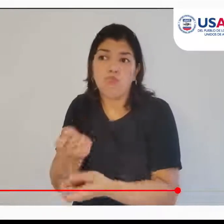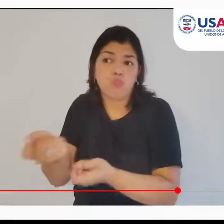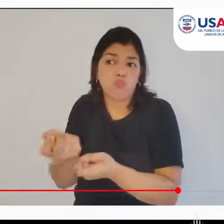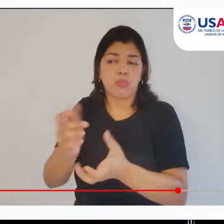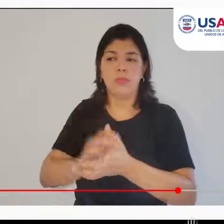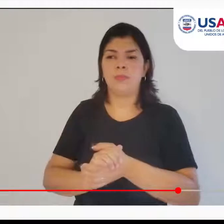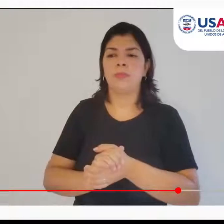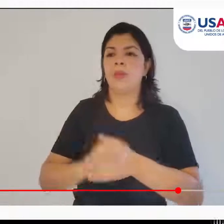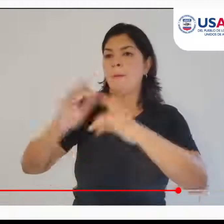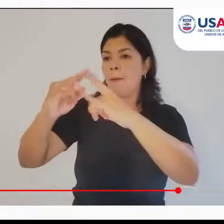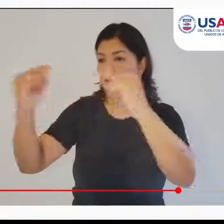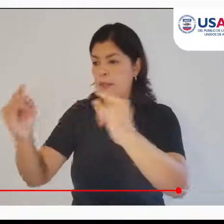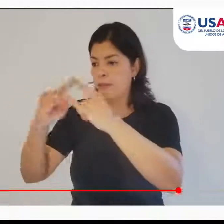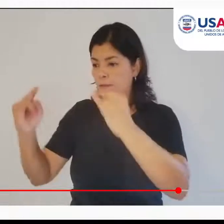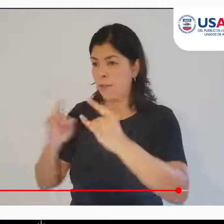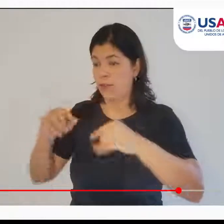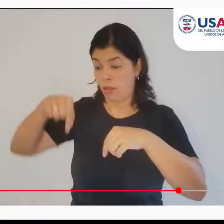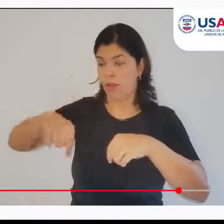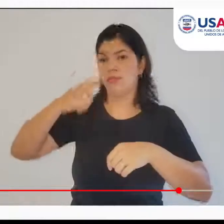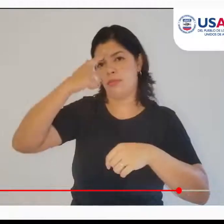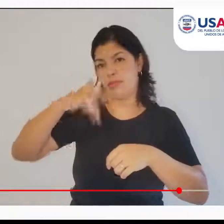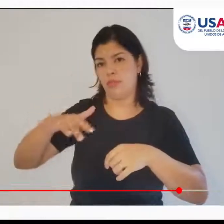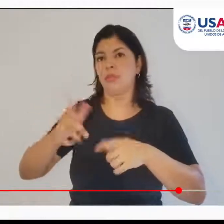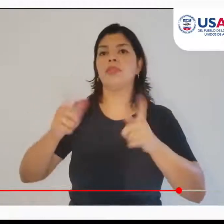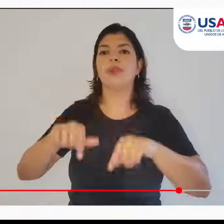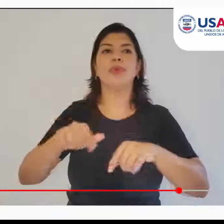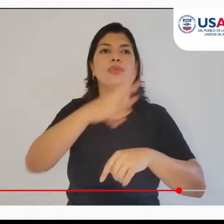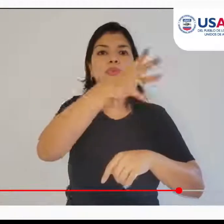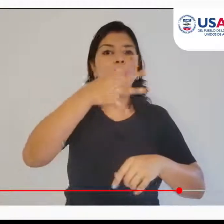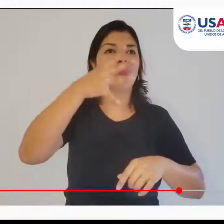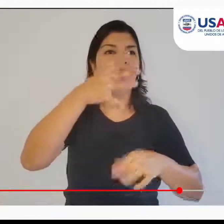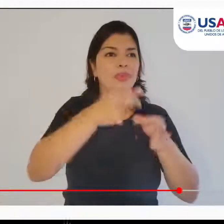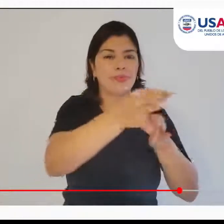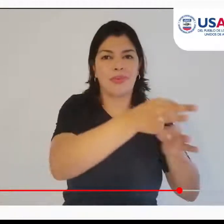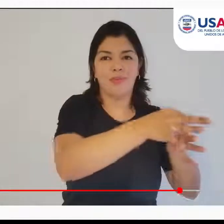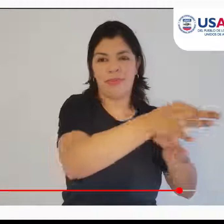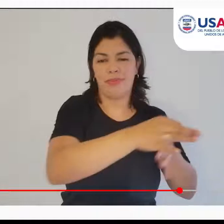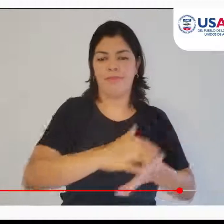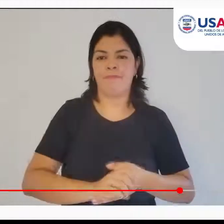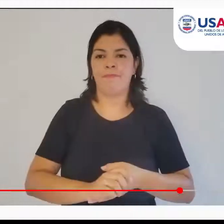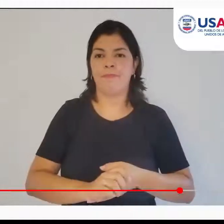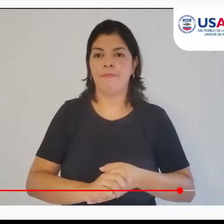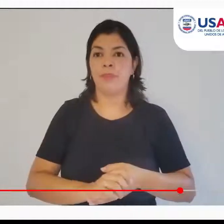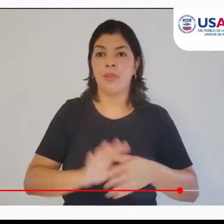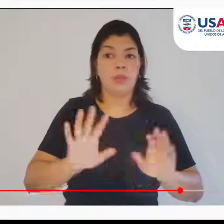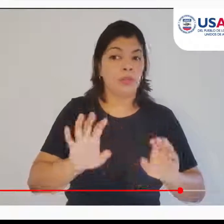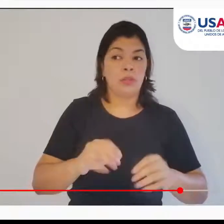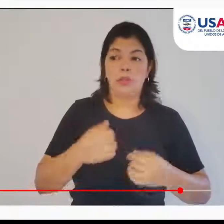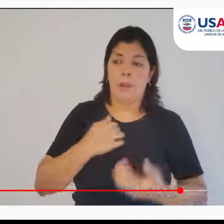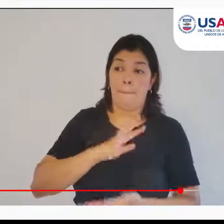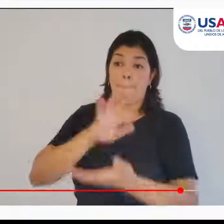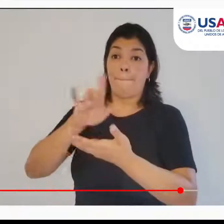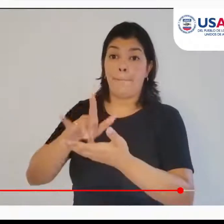realizando tanto en el casco urbano como en las zonas rurales. Entonces, ¿qué nos encontramos principalmente en